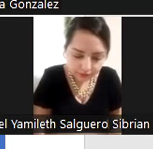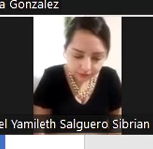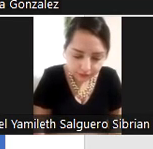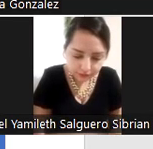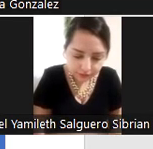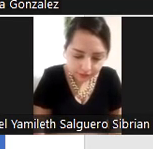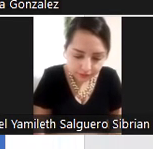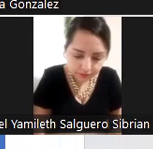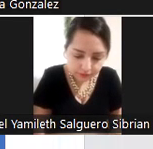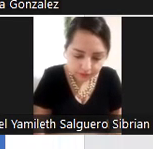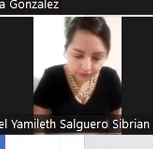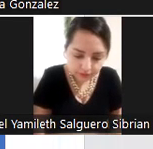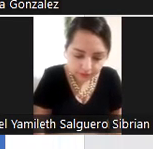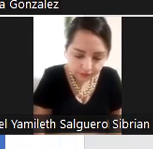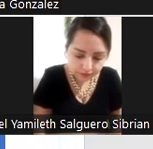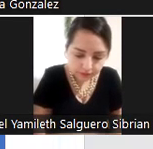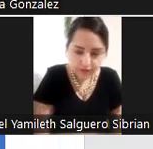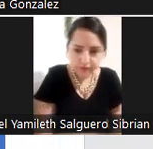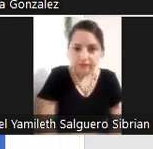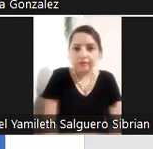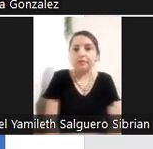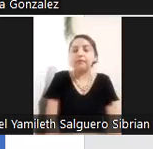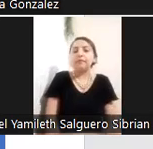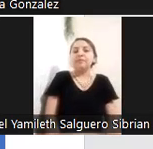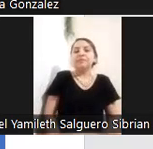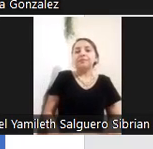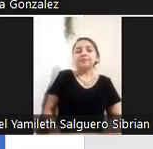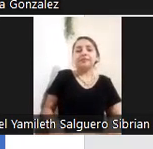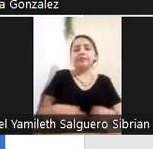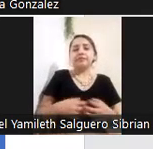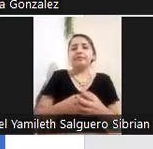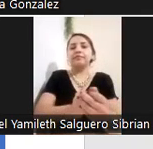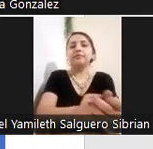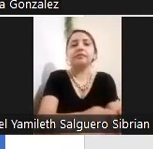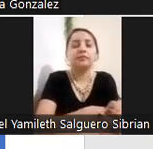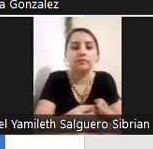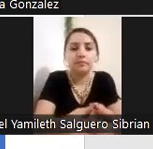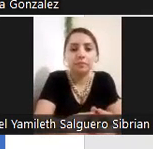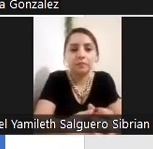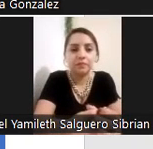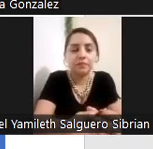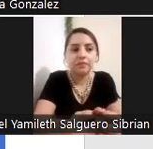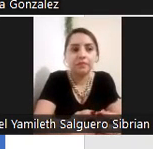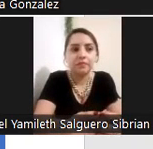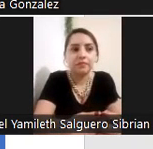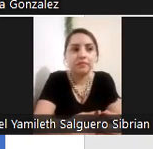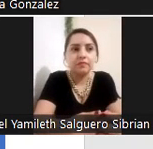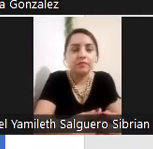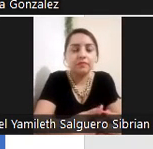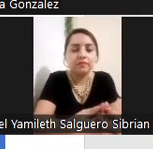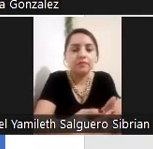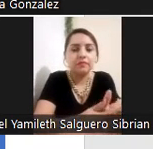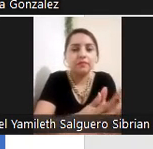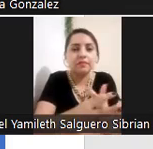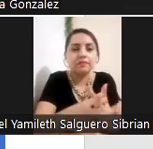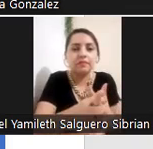información puede acceder a nuestra página web y que tenga una experiencia de usuario positiva en en el momento que está